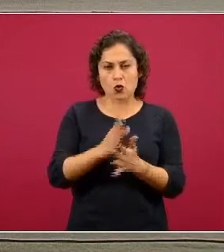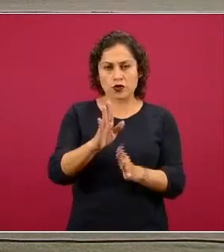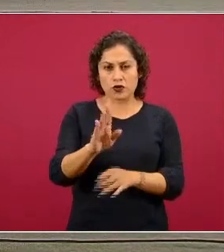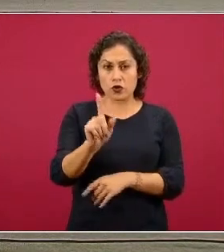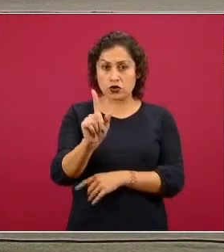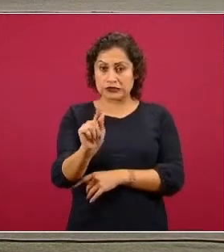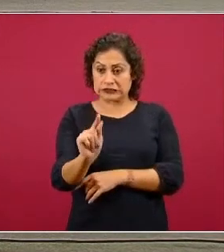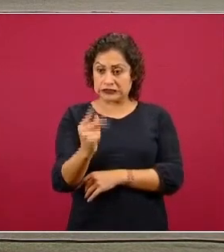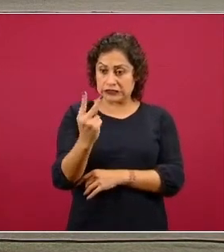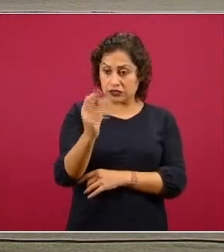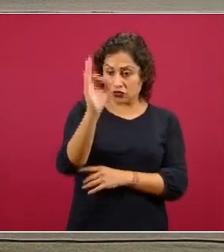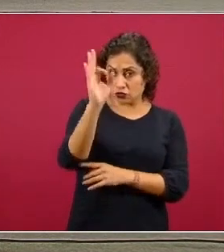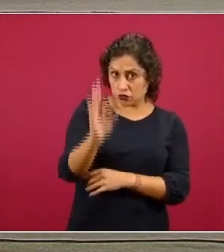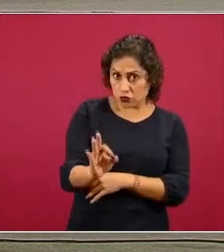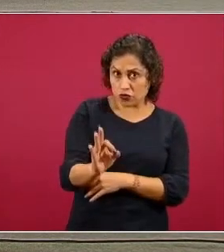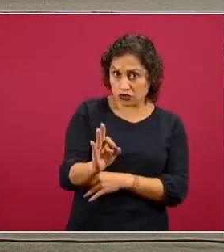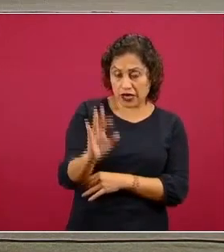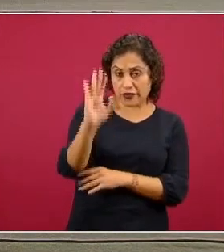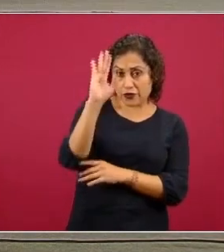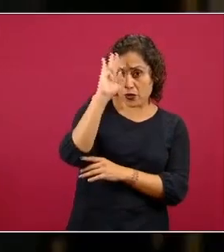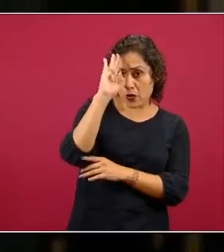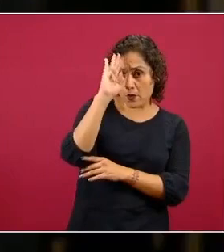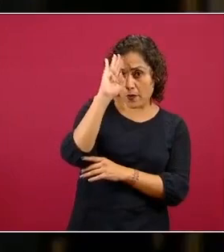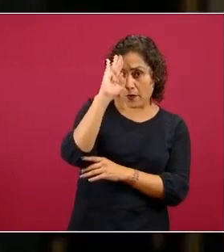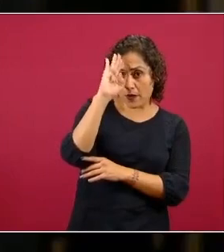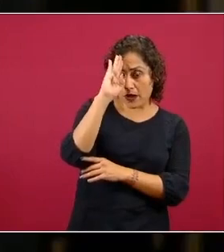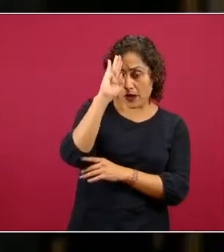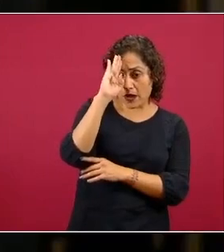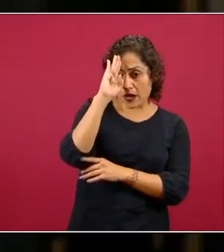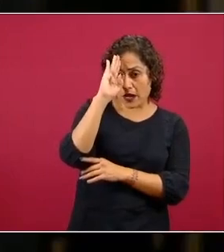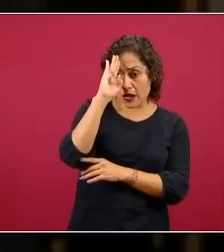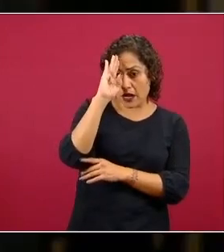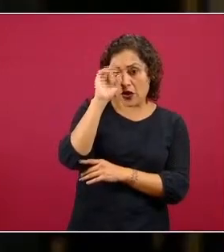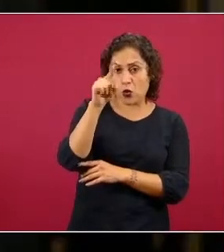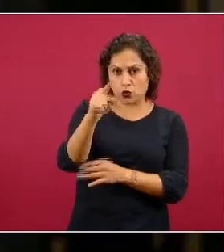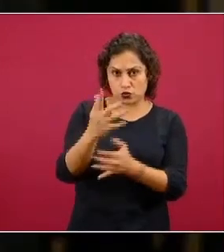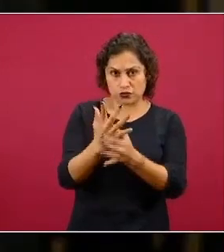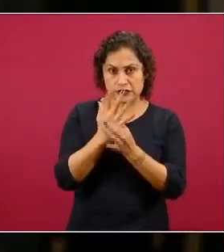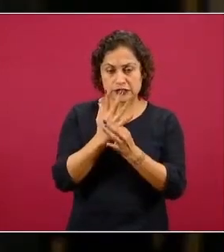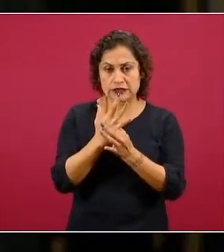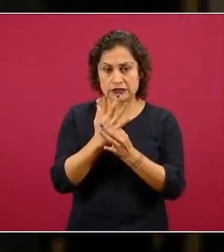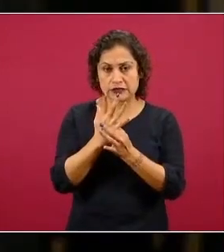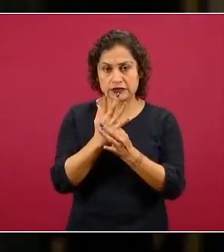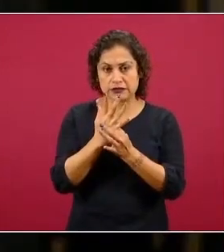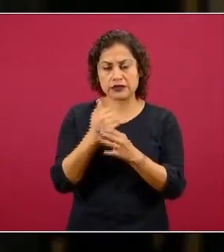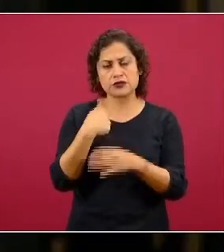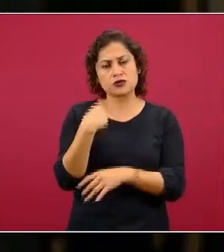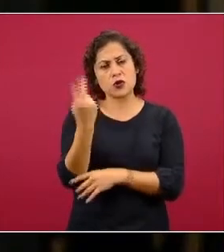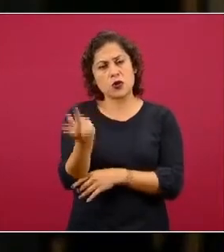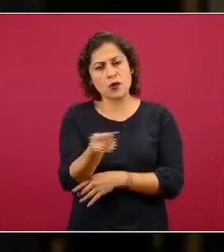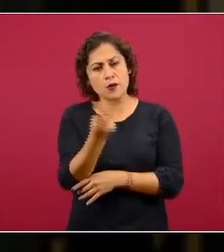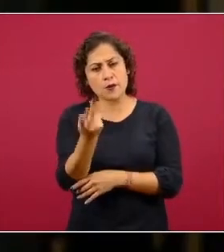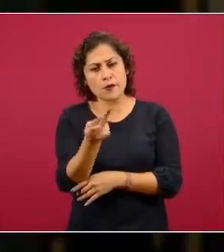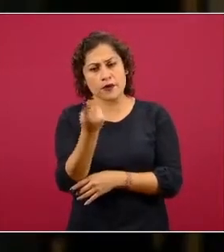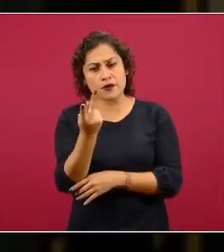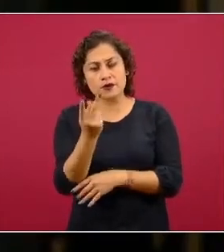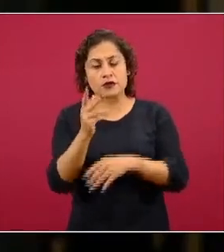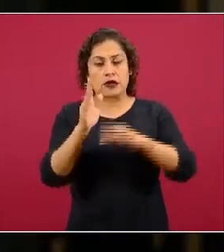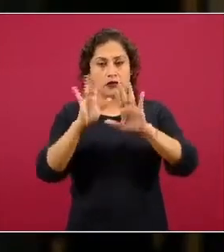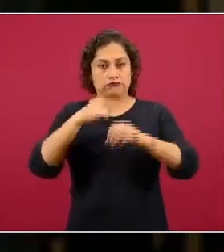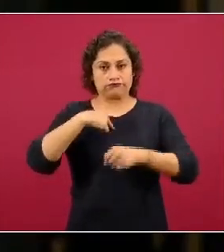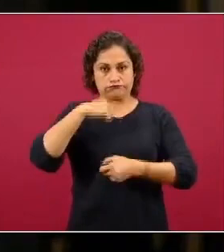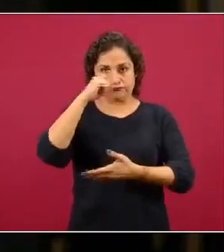72% de exceso que está manejando, ¿cuál es el porcentaje? Me imagino que esas